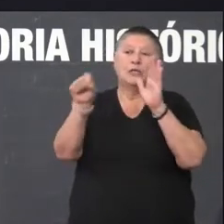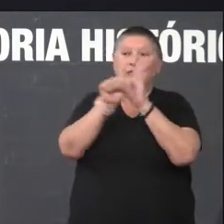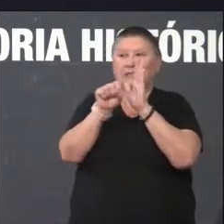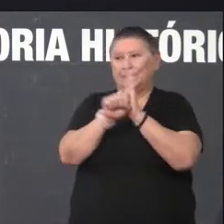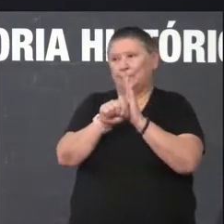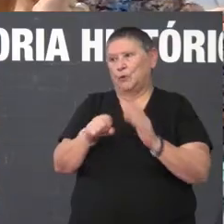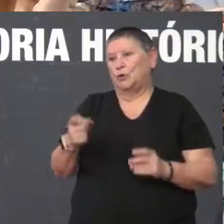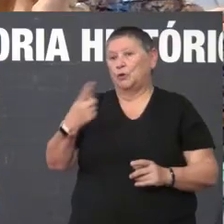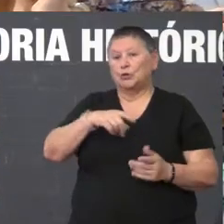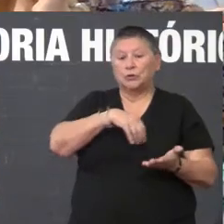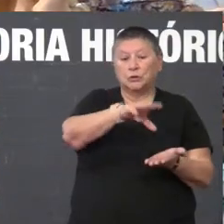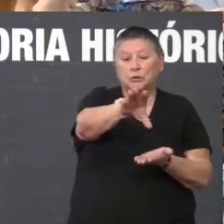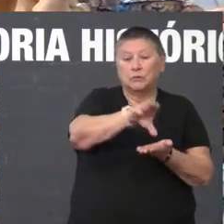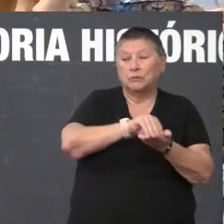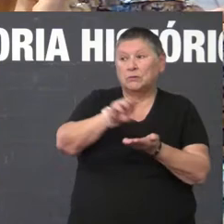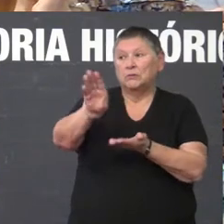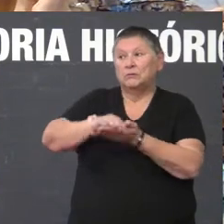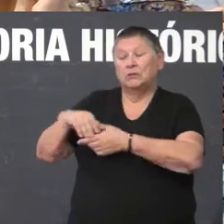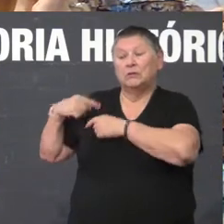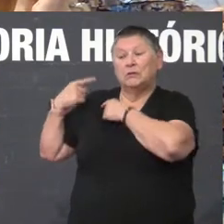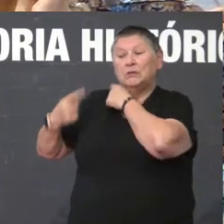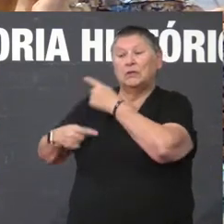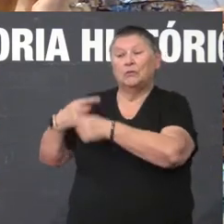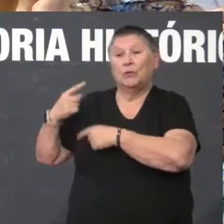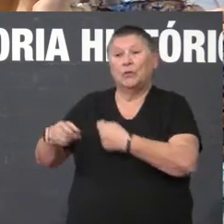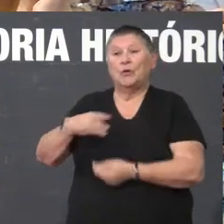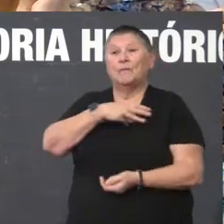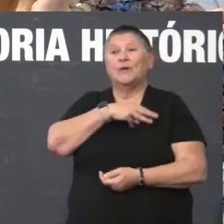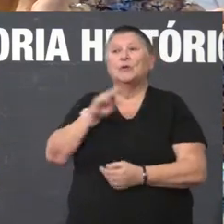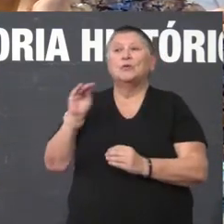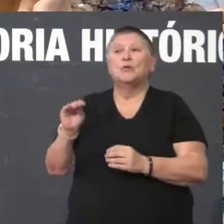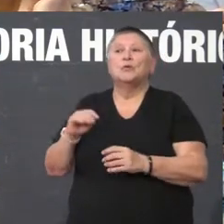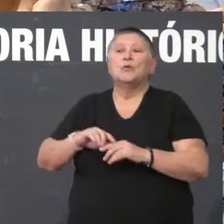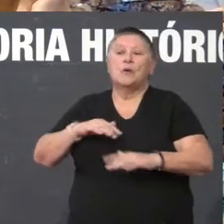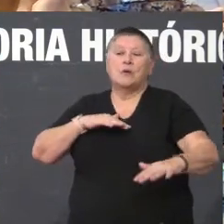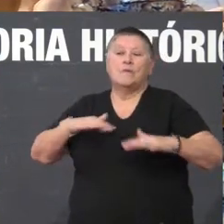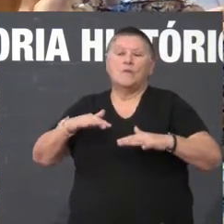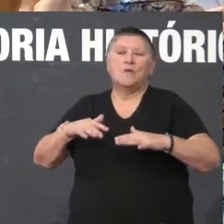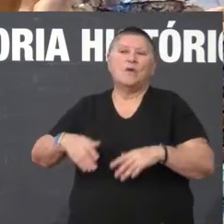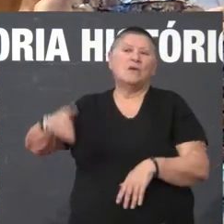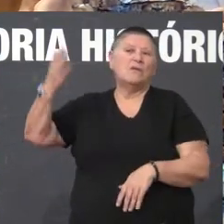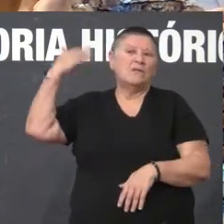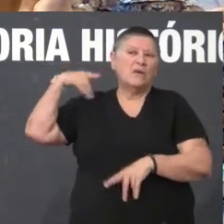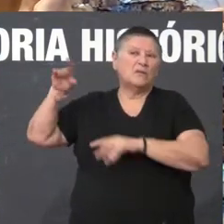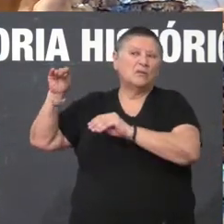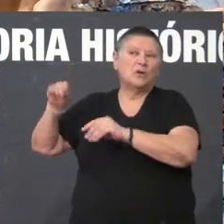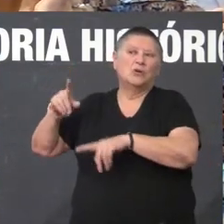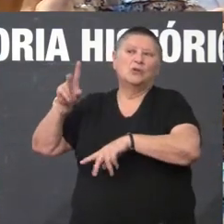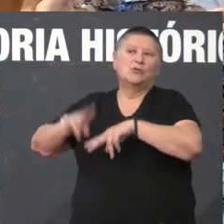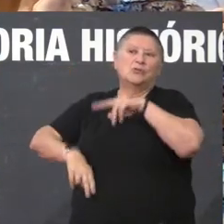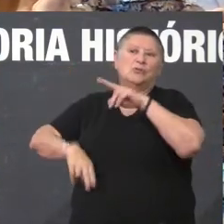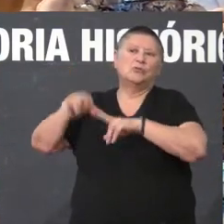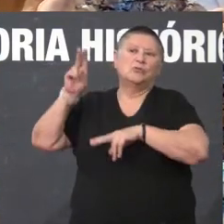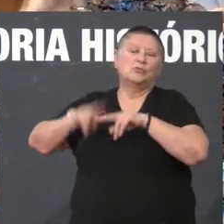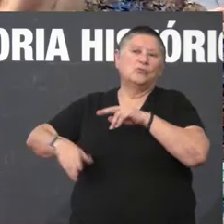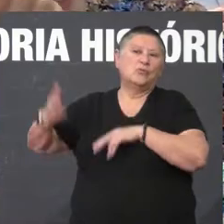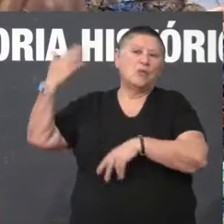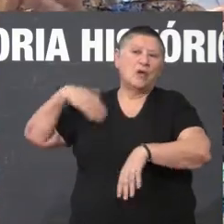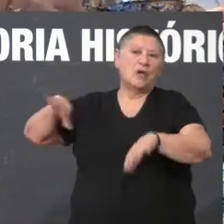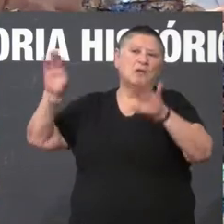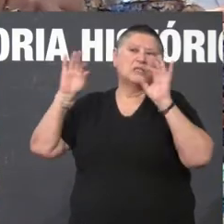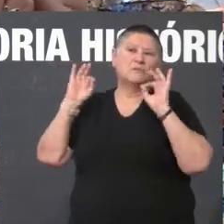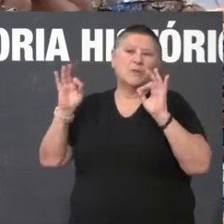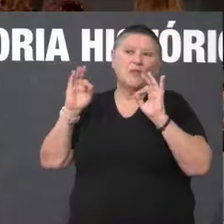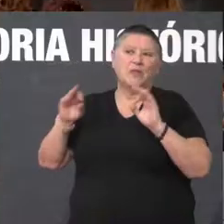tradición da masonería operativa, daqueles grandes constructores, especialmente na Edad Media, especialmente nun